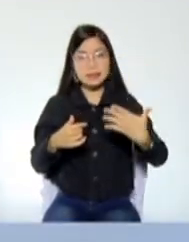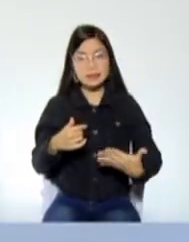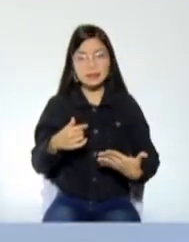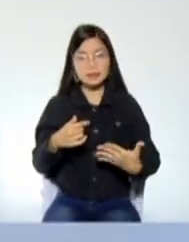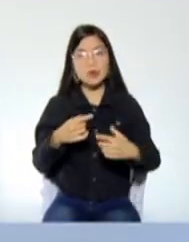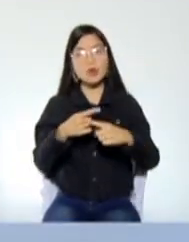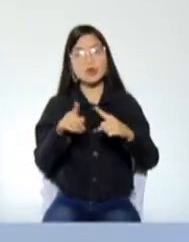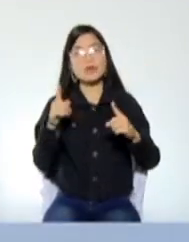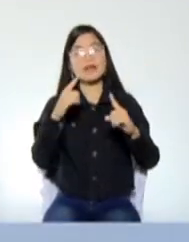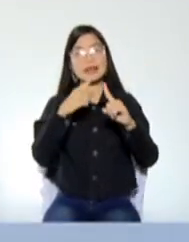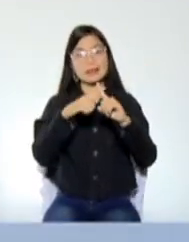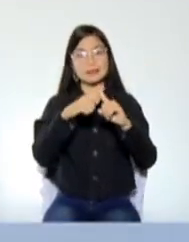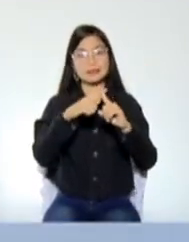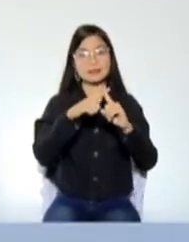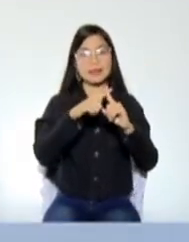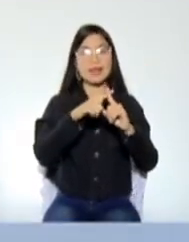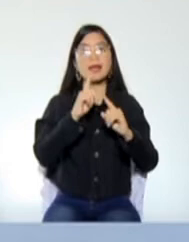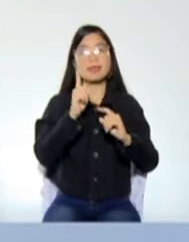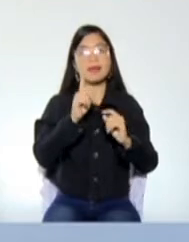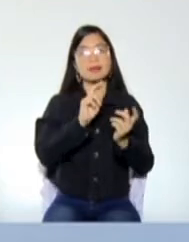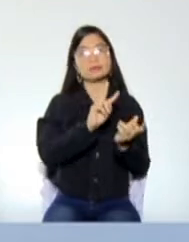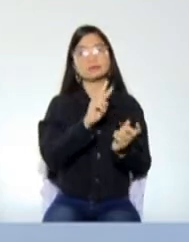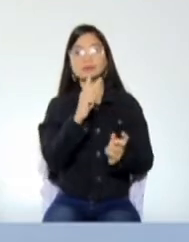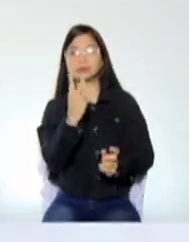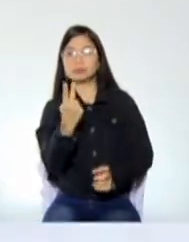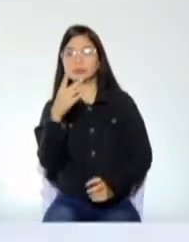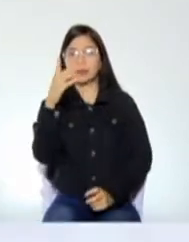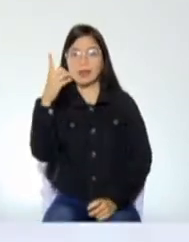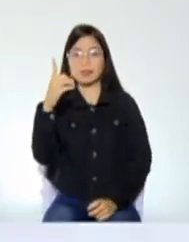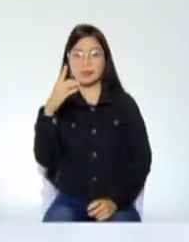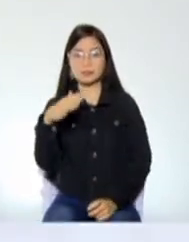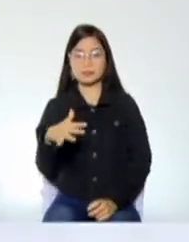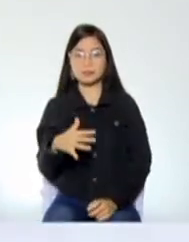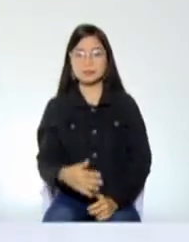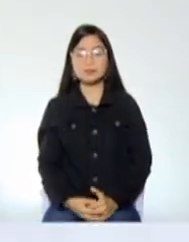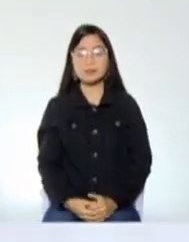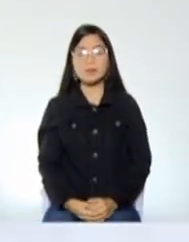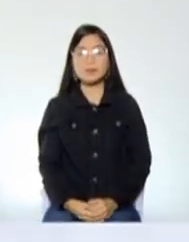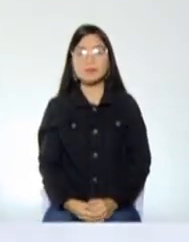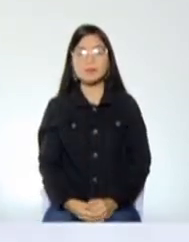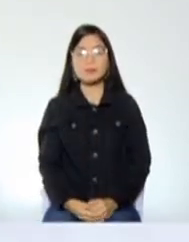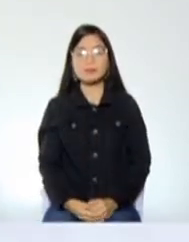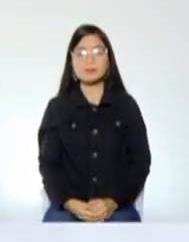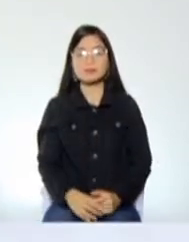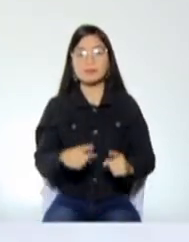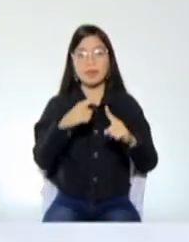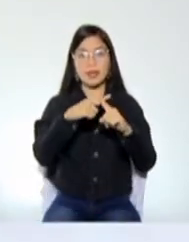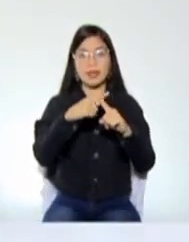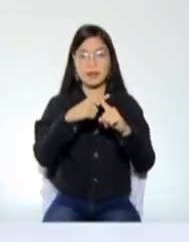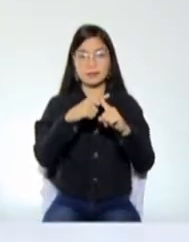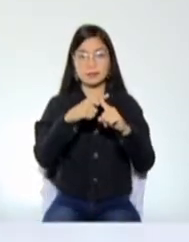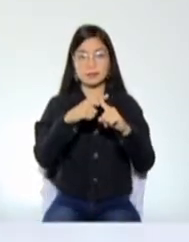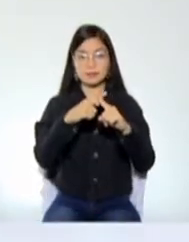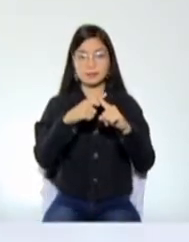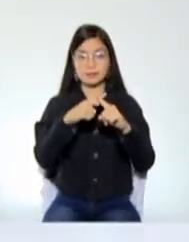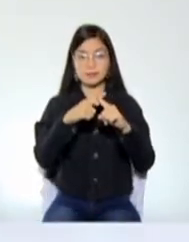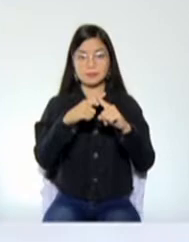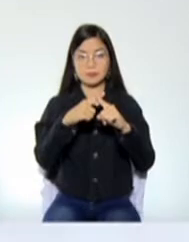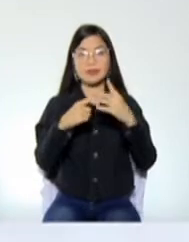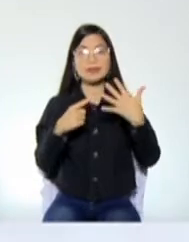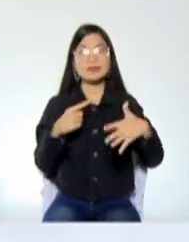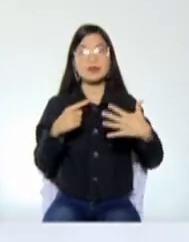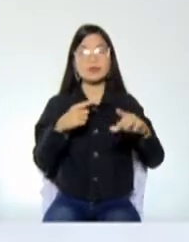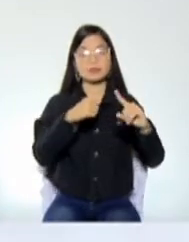derecho. Observamos 2x, posee la letra, posee la incógnita, se queda del lado izquierdo,